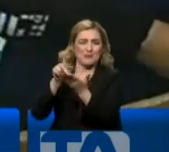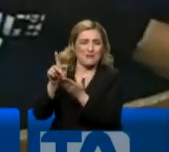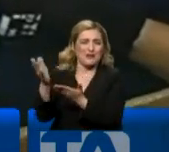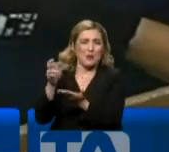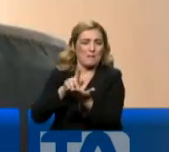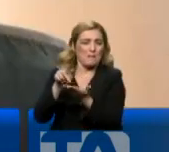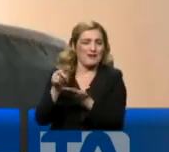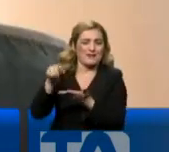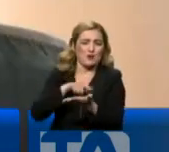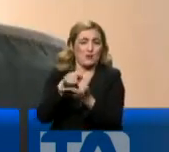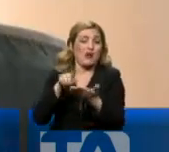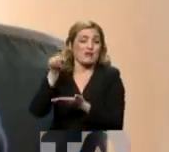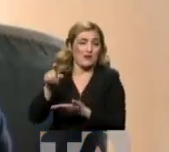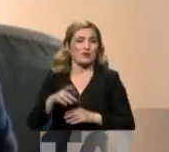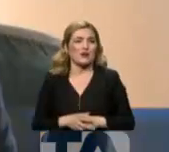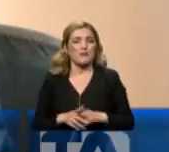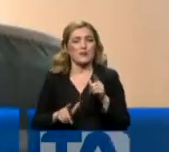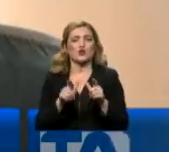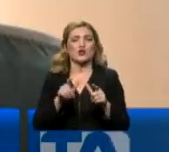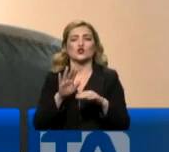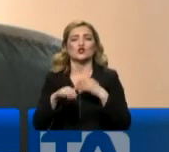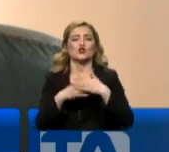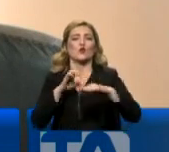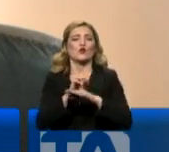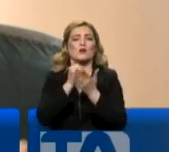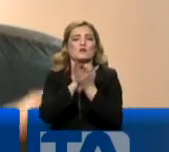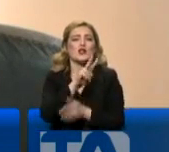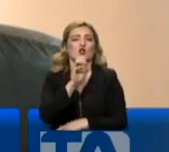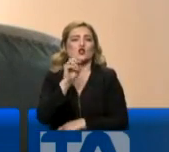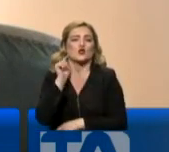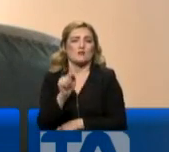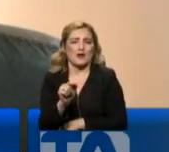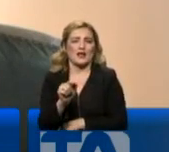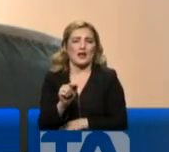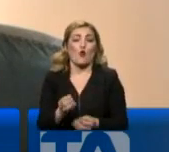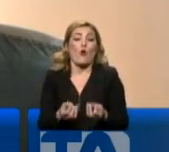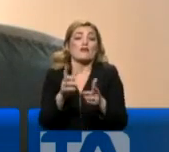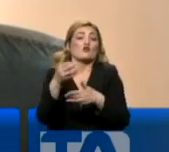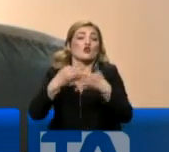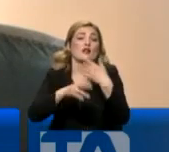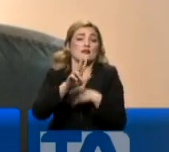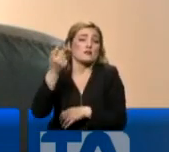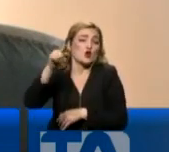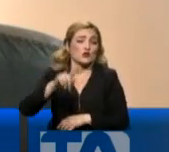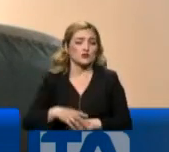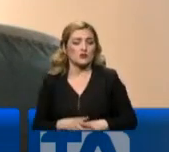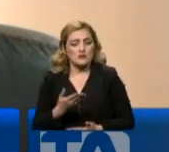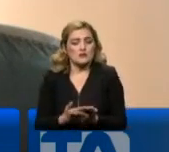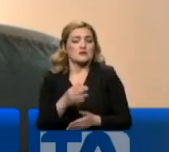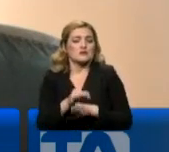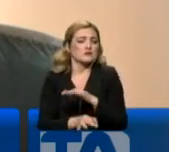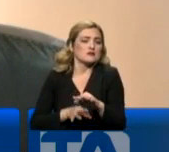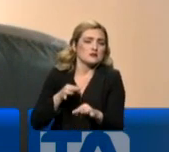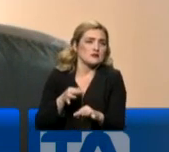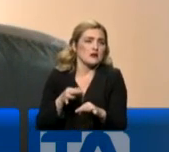ser la opción. Apenas 200 mil personas se benefician de esto, de una masa de 3 millones. ¿Qué proponemos nosotros?